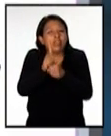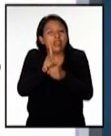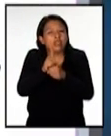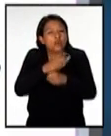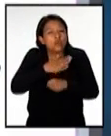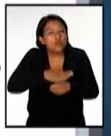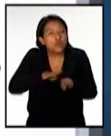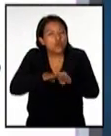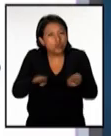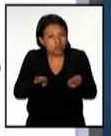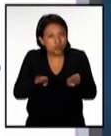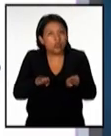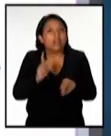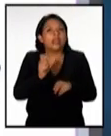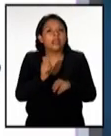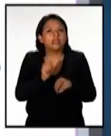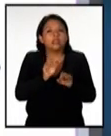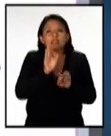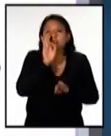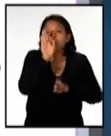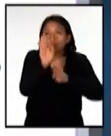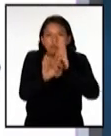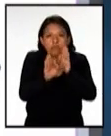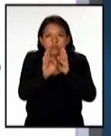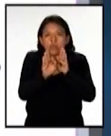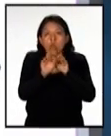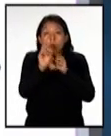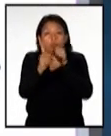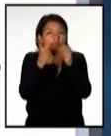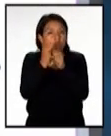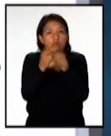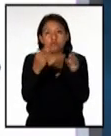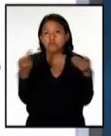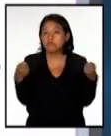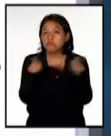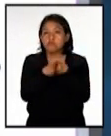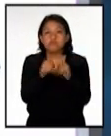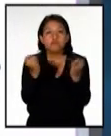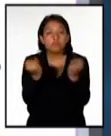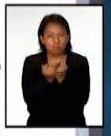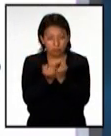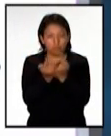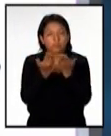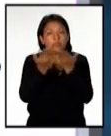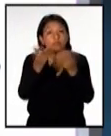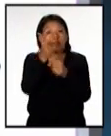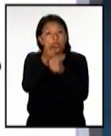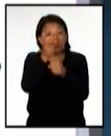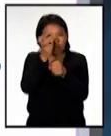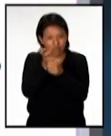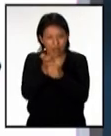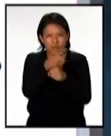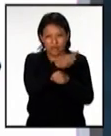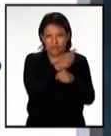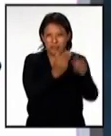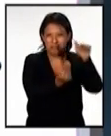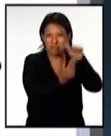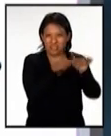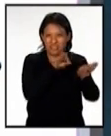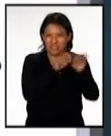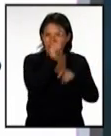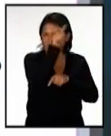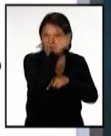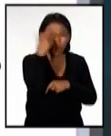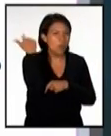de trato e igualdad de oportunidades. Ricardo, y ahora te vamos a invitar a ver con nosotros la mesa de trabajo que realizamos allá